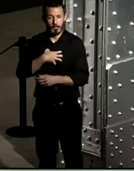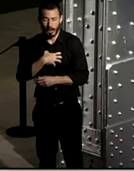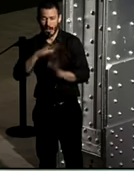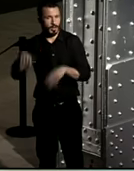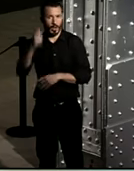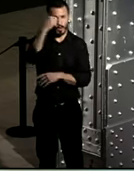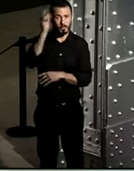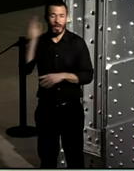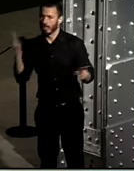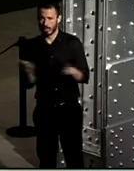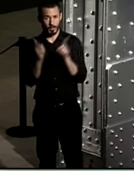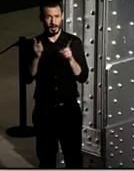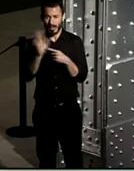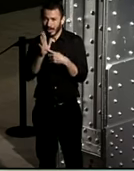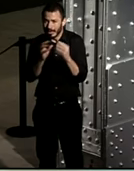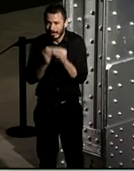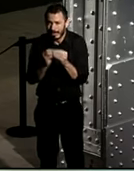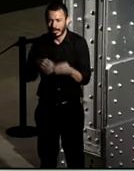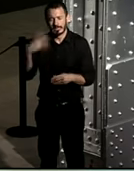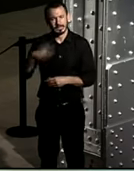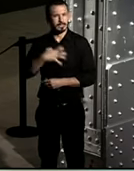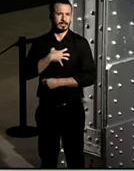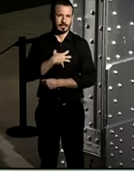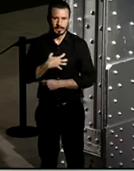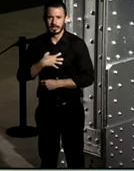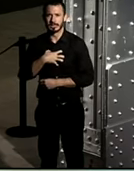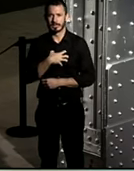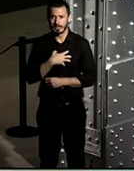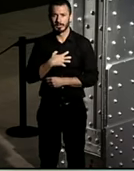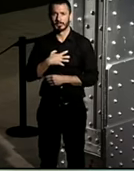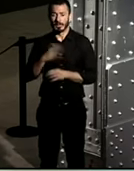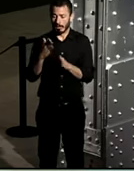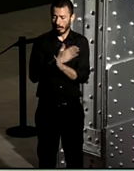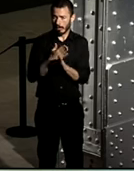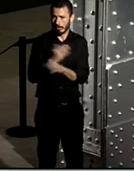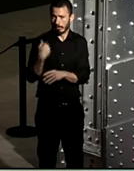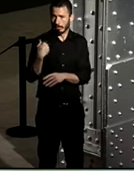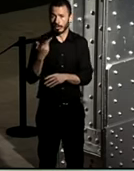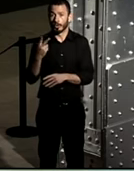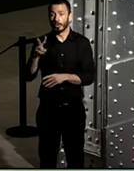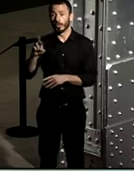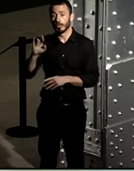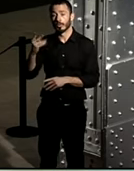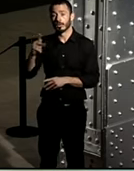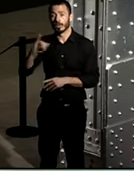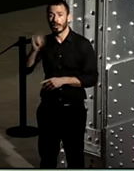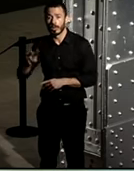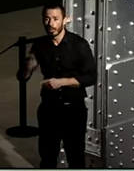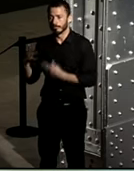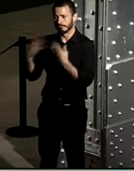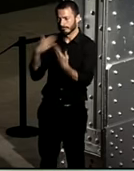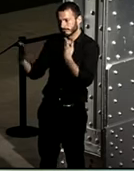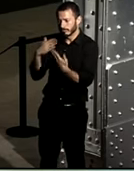¿no? Hacer cine en general cuesta mucho y antes lo comentábamos con Urbizu, que tiene un